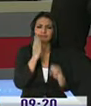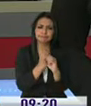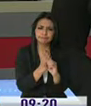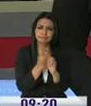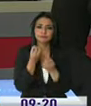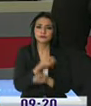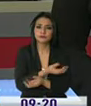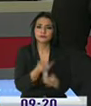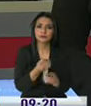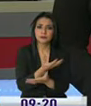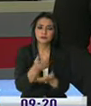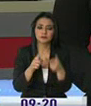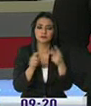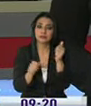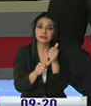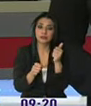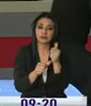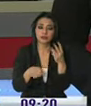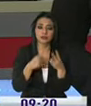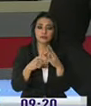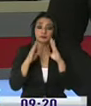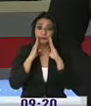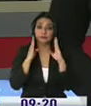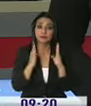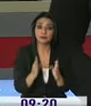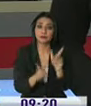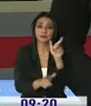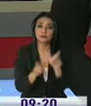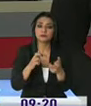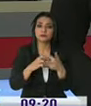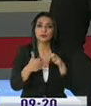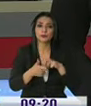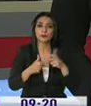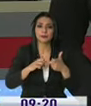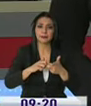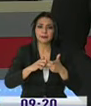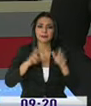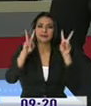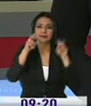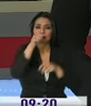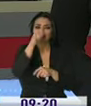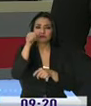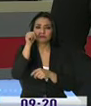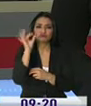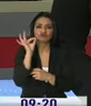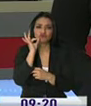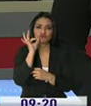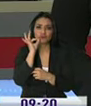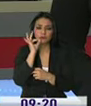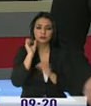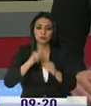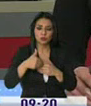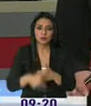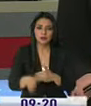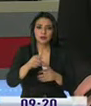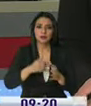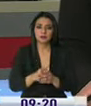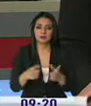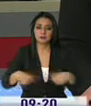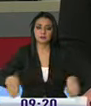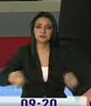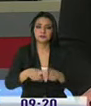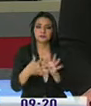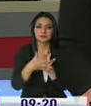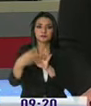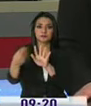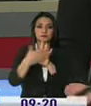brindar información, asesoría y acompañamiento a quienes tengan problemas con el consumo o uso problemático de drogas. Esta mesa será